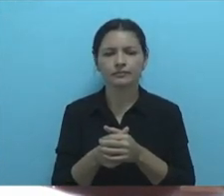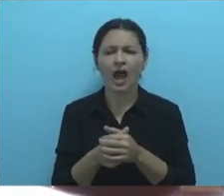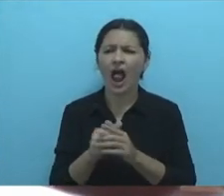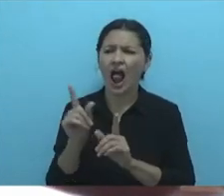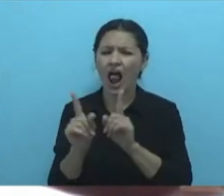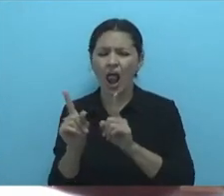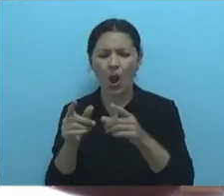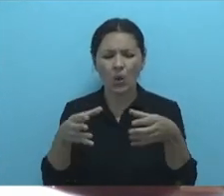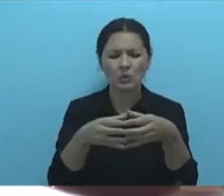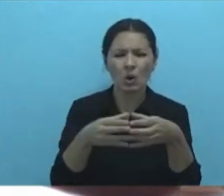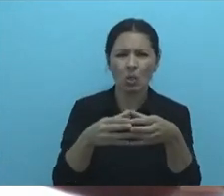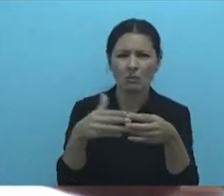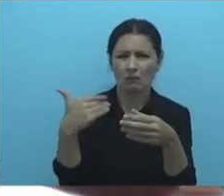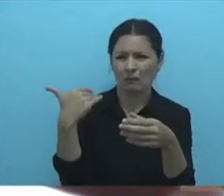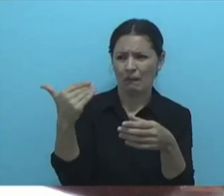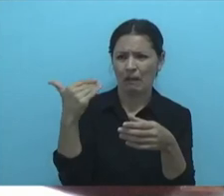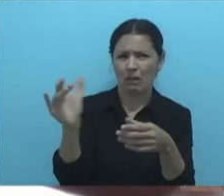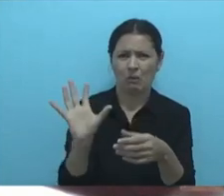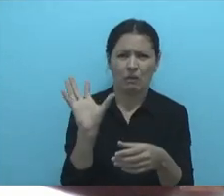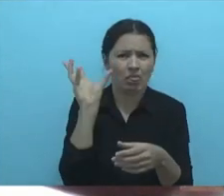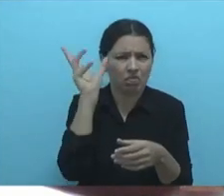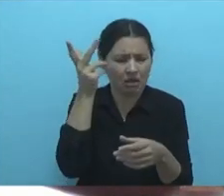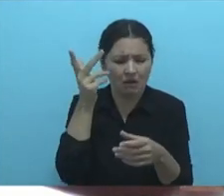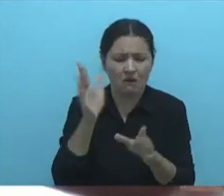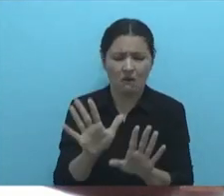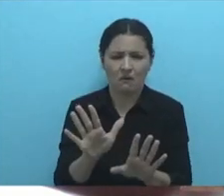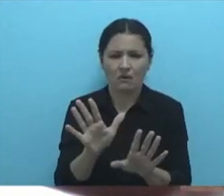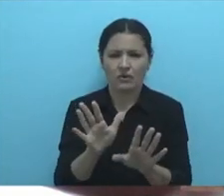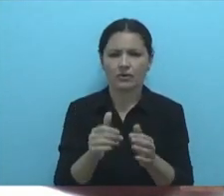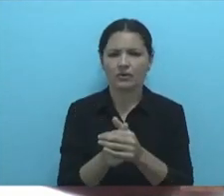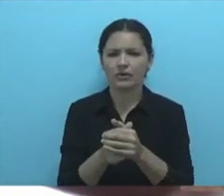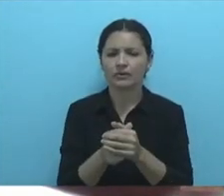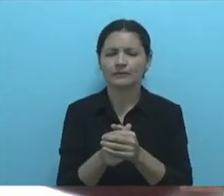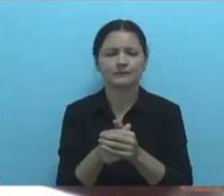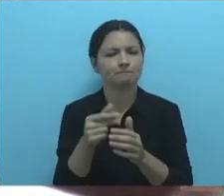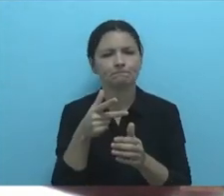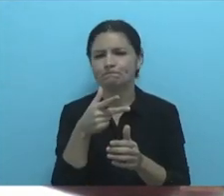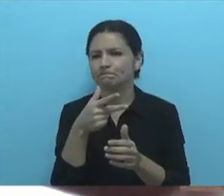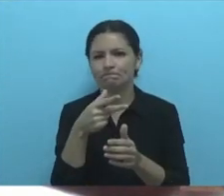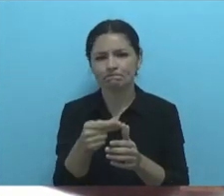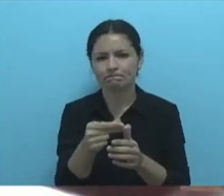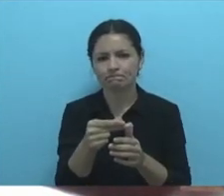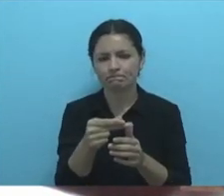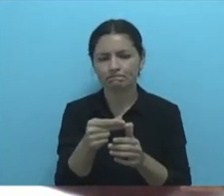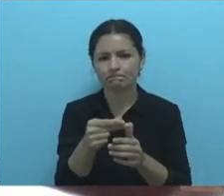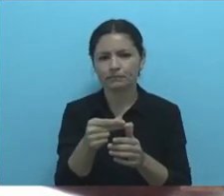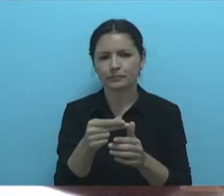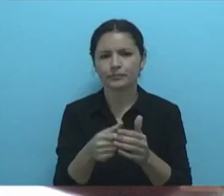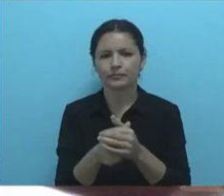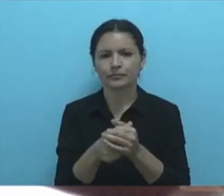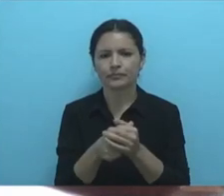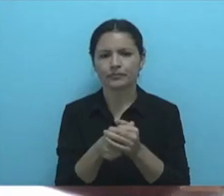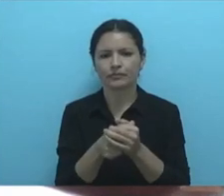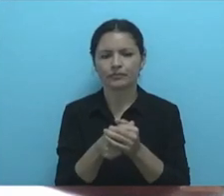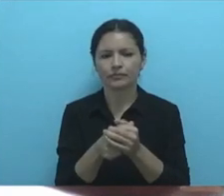y se hacen muchísimas consideraciones creyendo que solamente es posible discutir aquellos que no viene dado y que solamente es posible